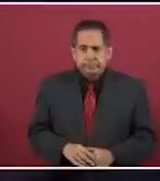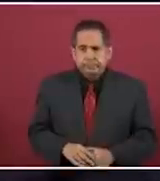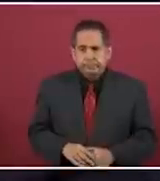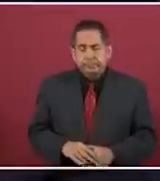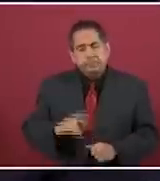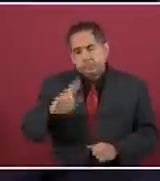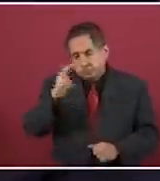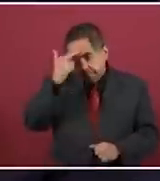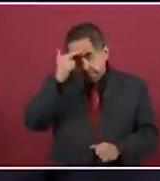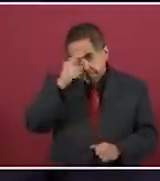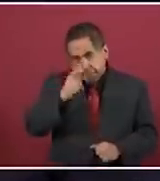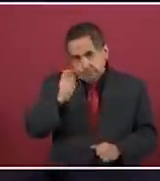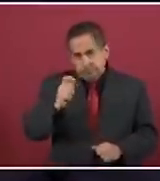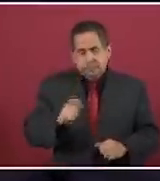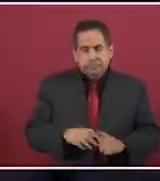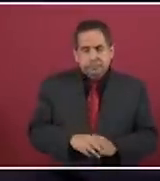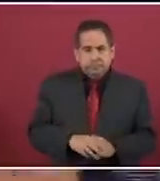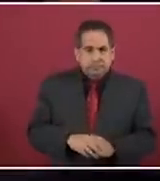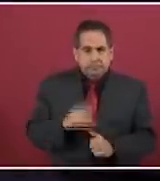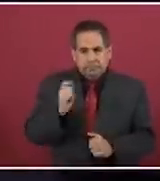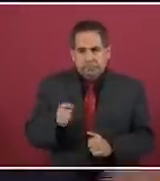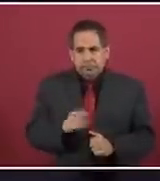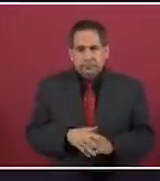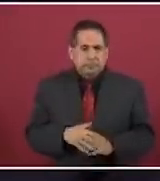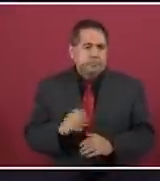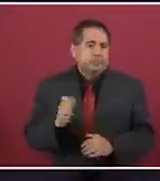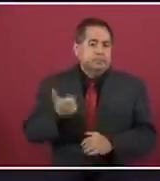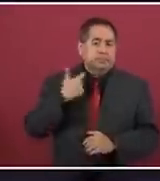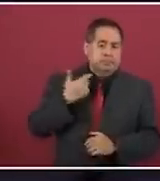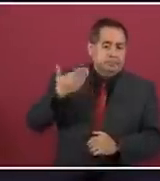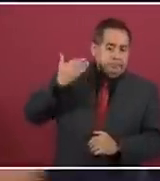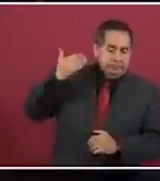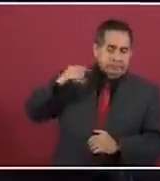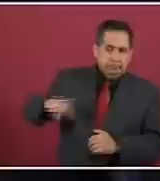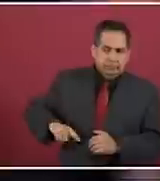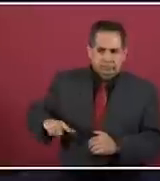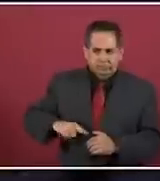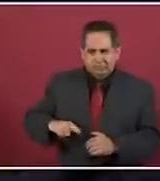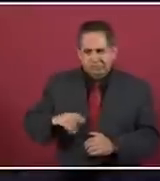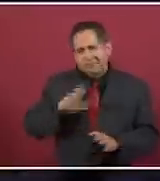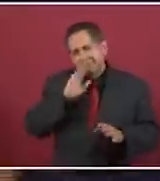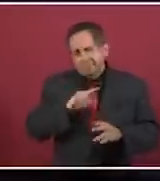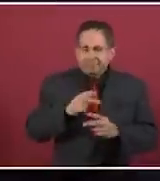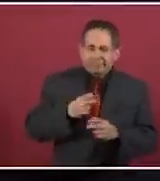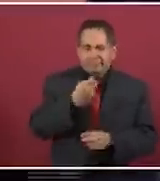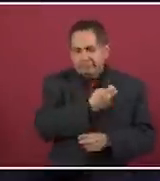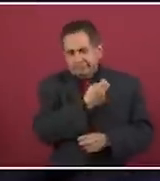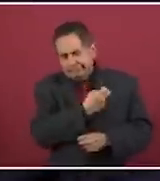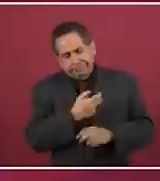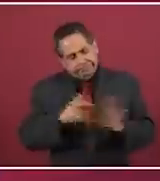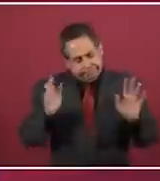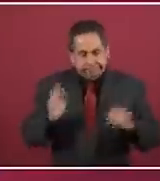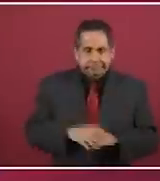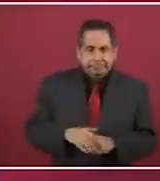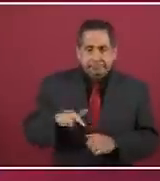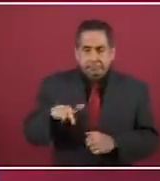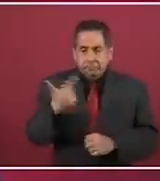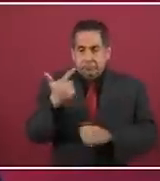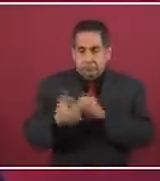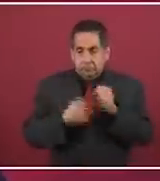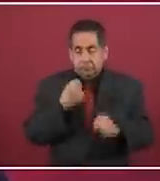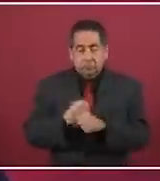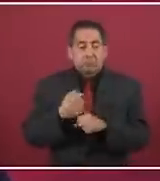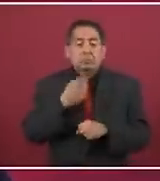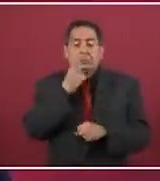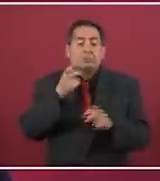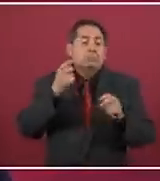Acuérdense ustedes que en esos gobiernos, está mal que yo lo diga, pero en 12 años de los que